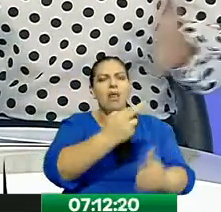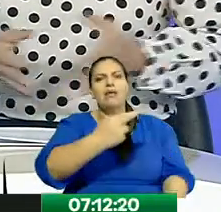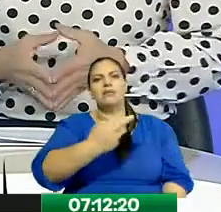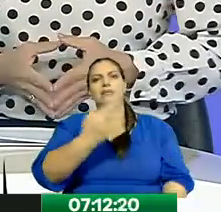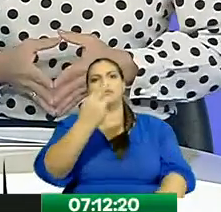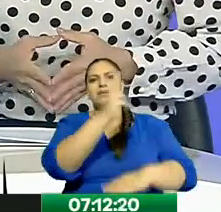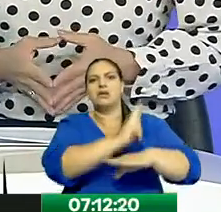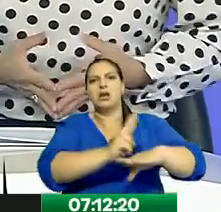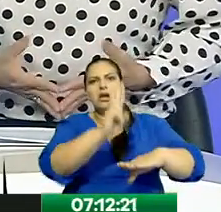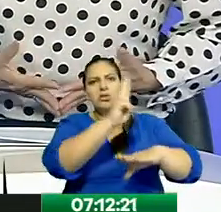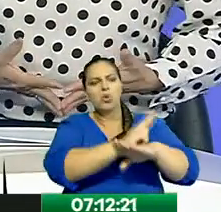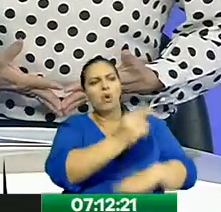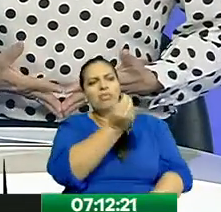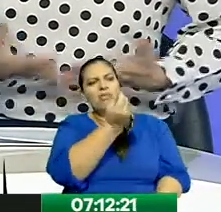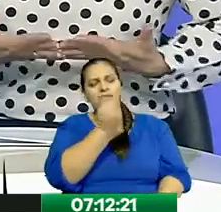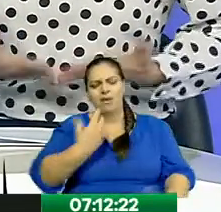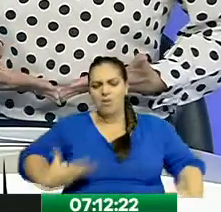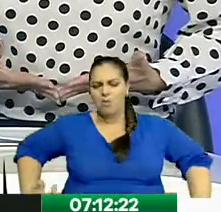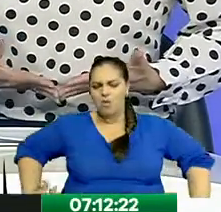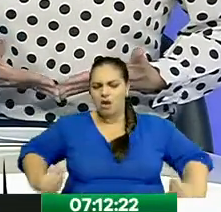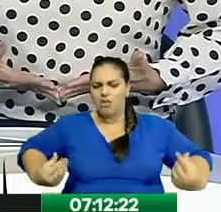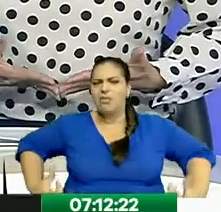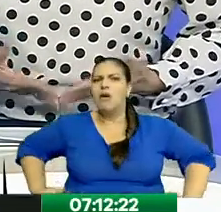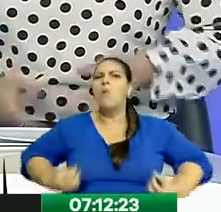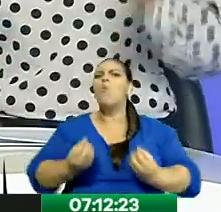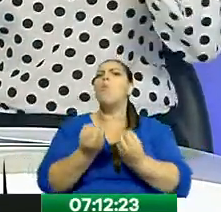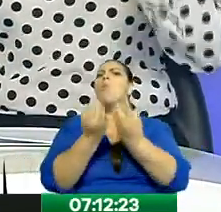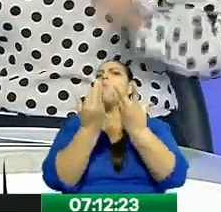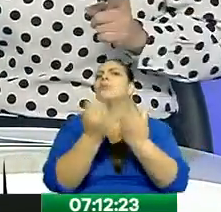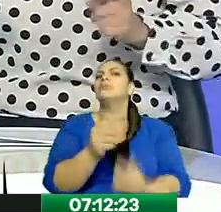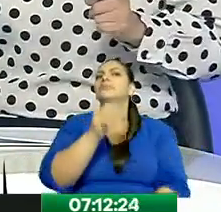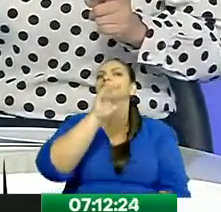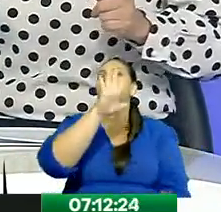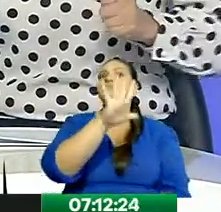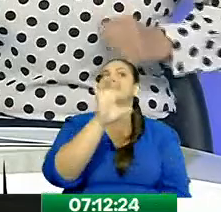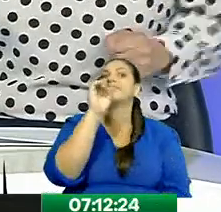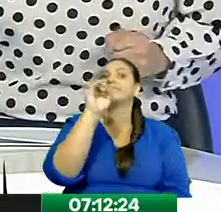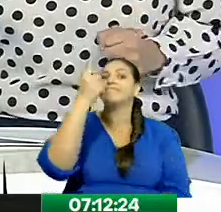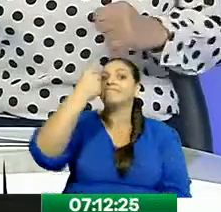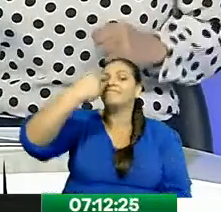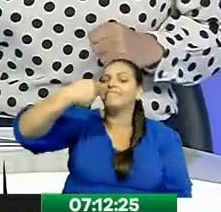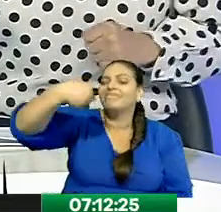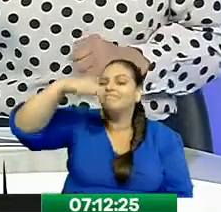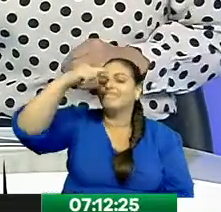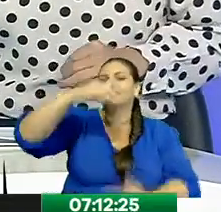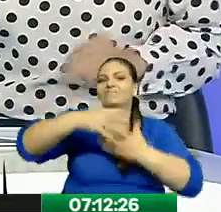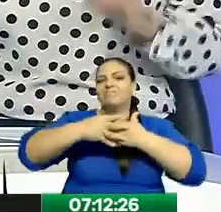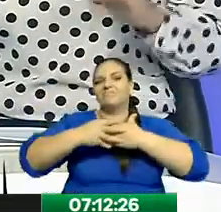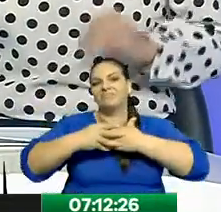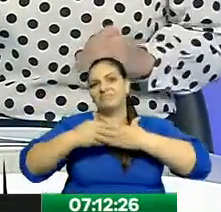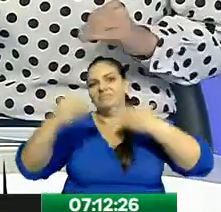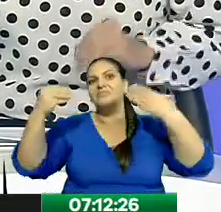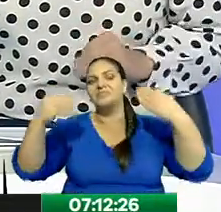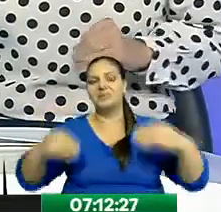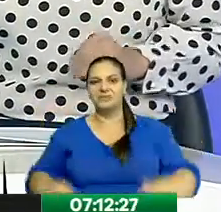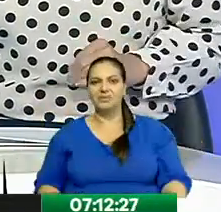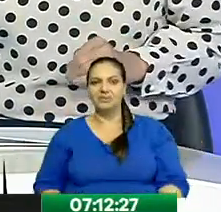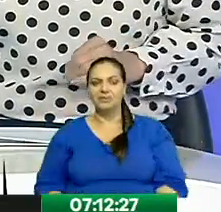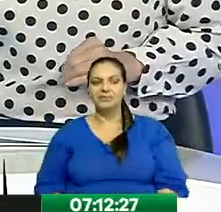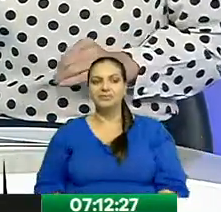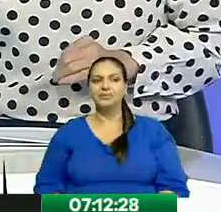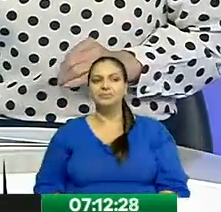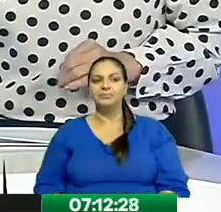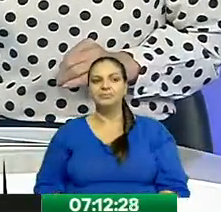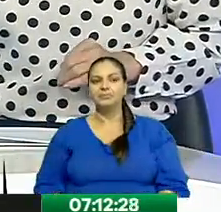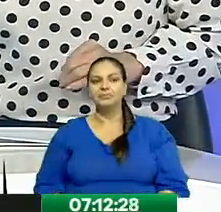sus declaraciones, aseguró que habría responsabilidad incluso de quienes integraron la anterior comisión.